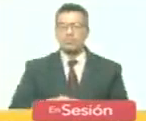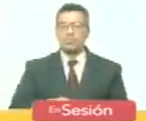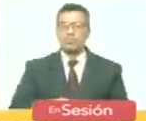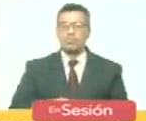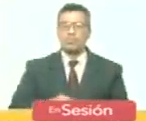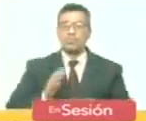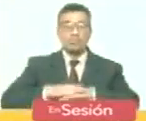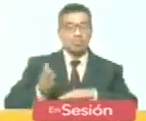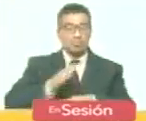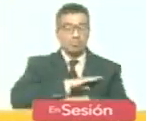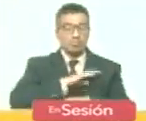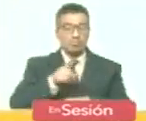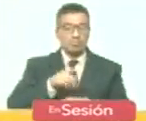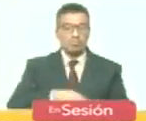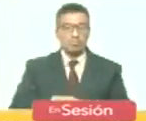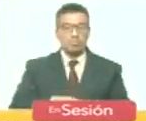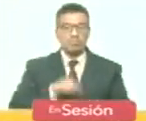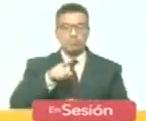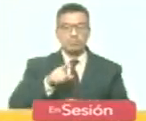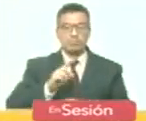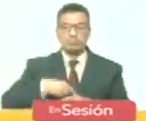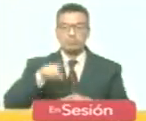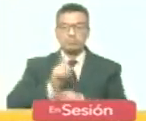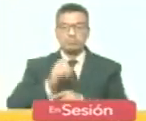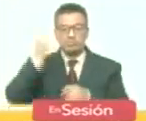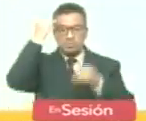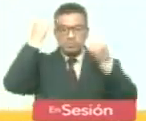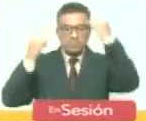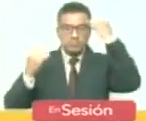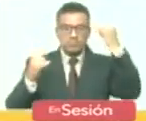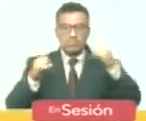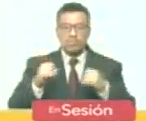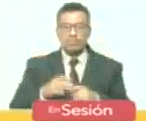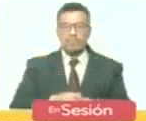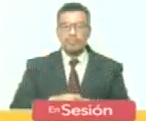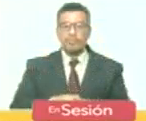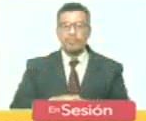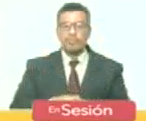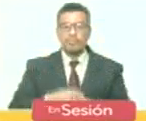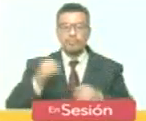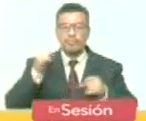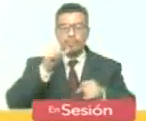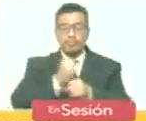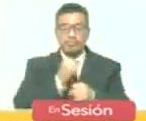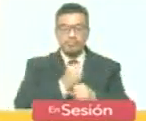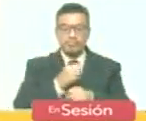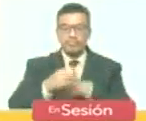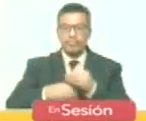Porque este que está aquí, que es el autor intelectual y logístico,